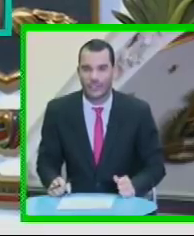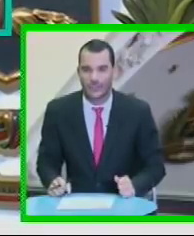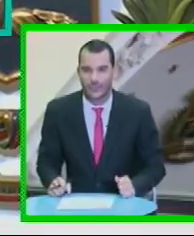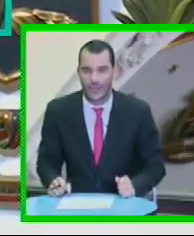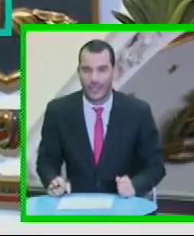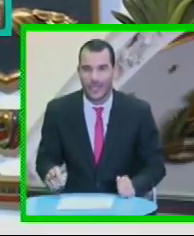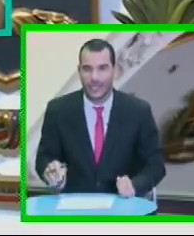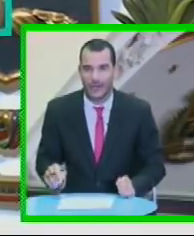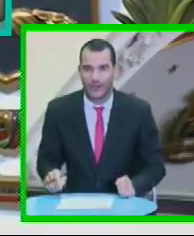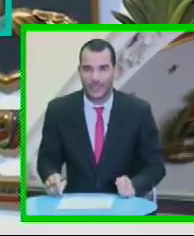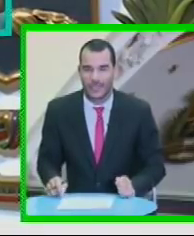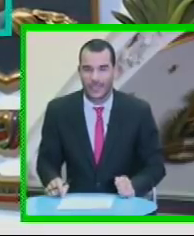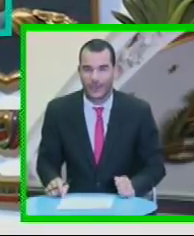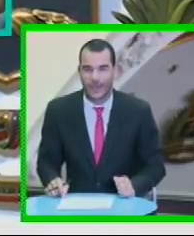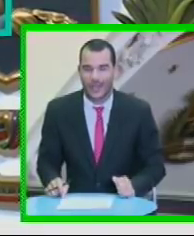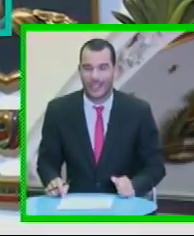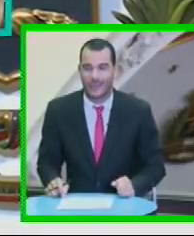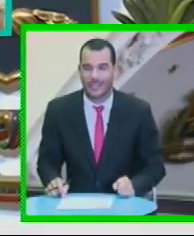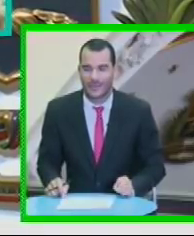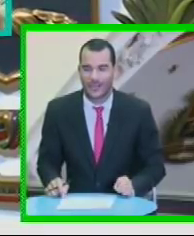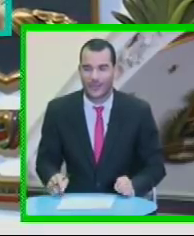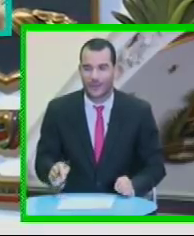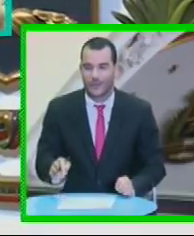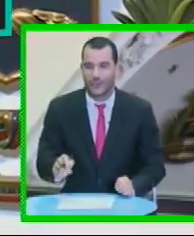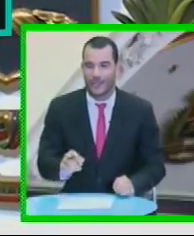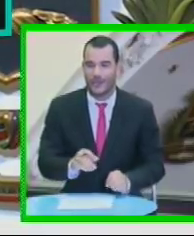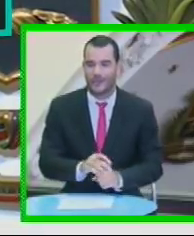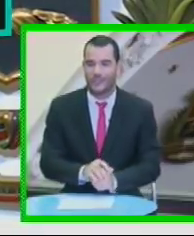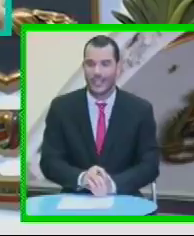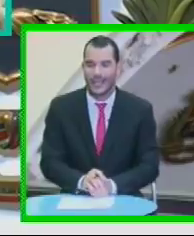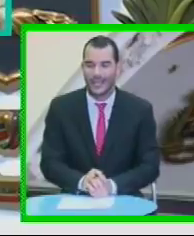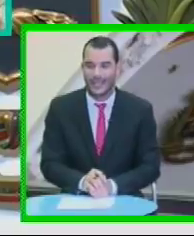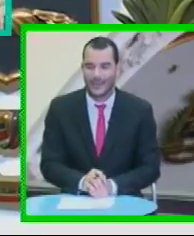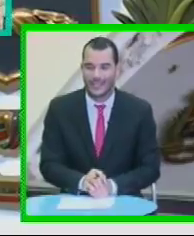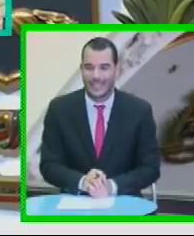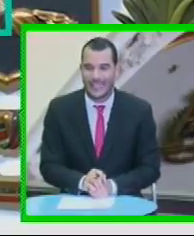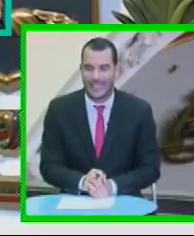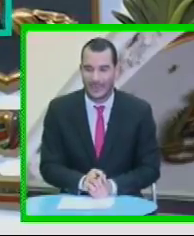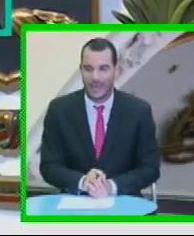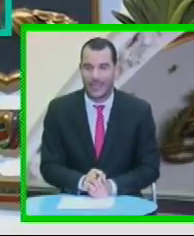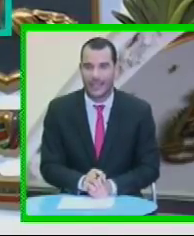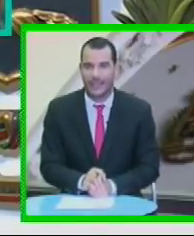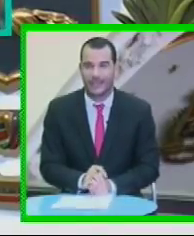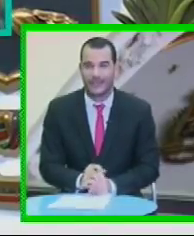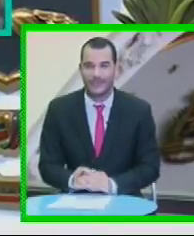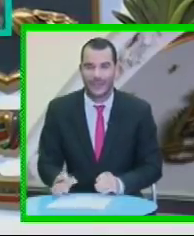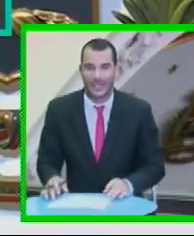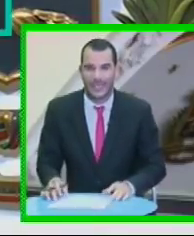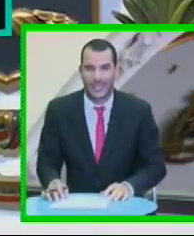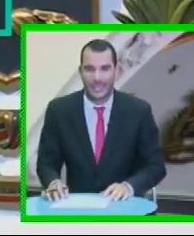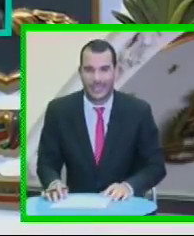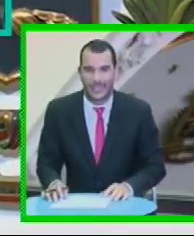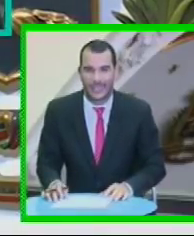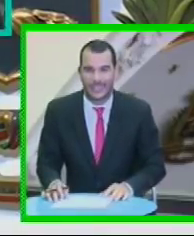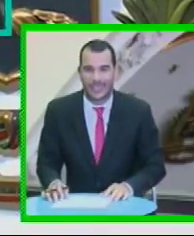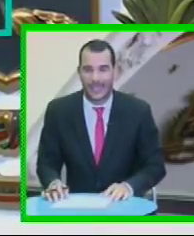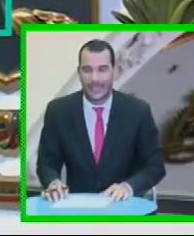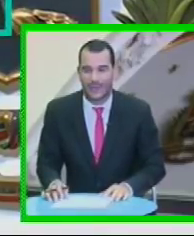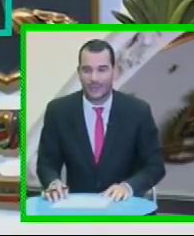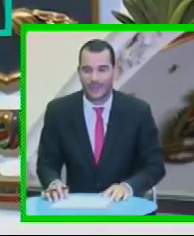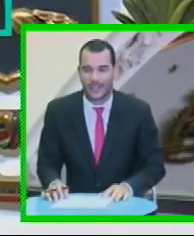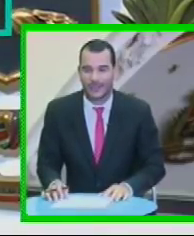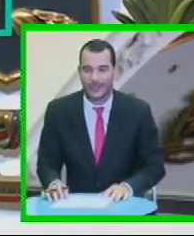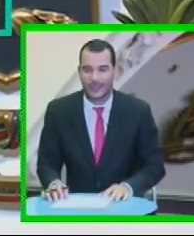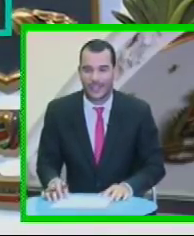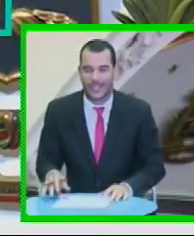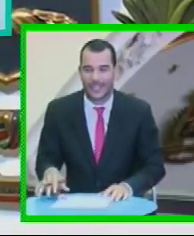ley constitucional de los comités locales de abastecimiento y producción. Ahí vemos a través de las imágenes de NTV esta llegada